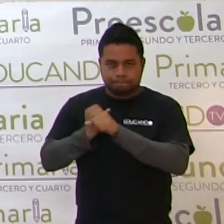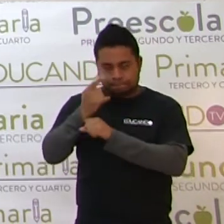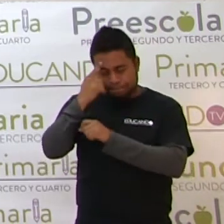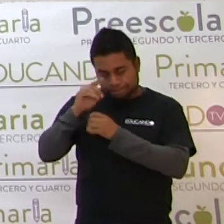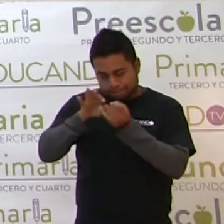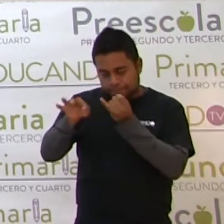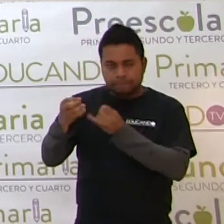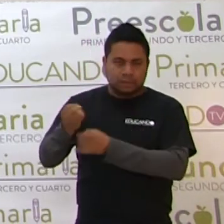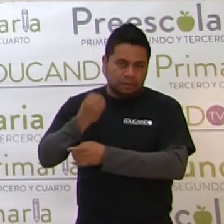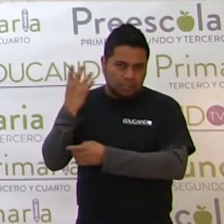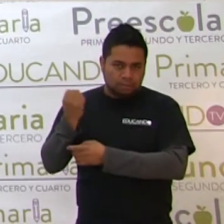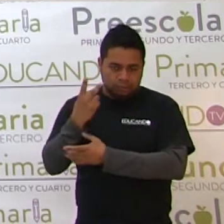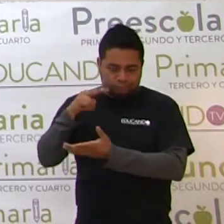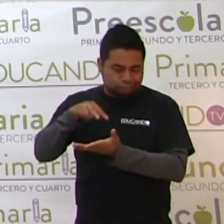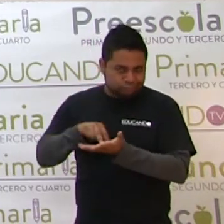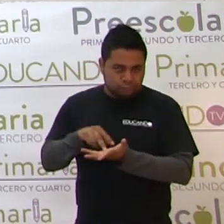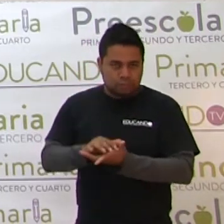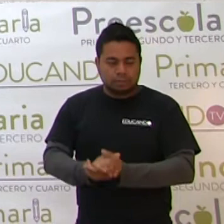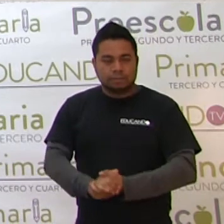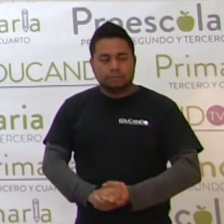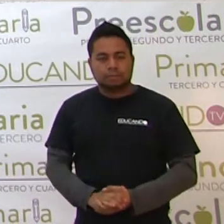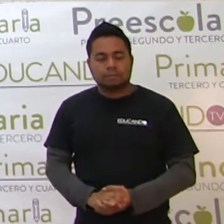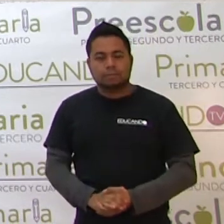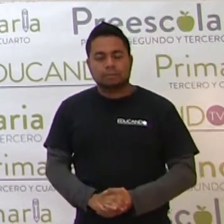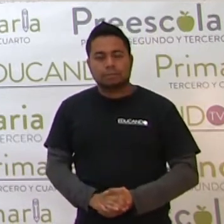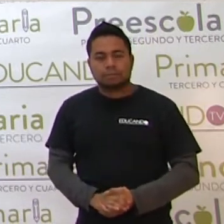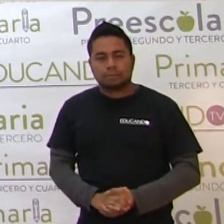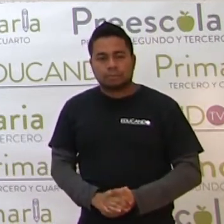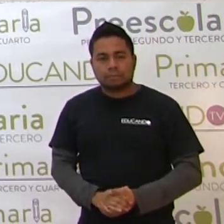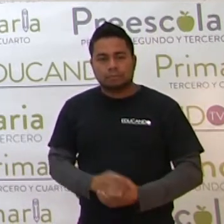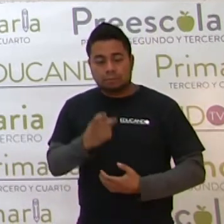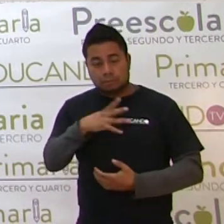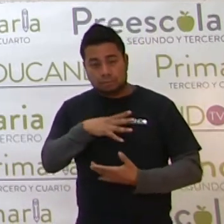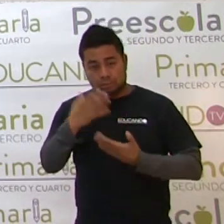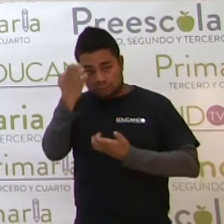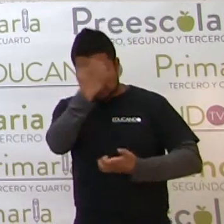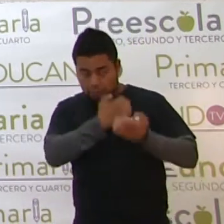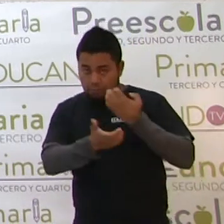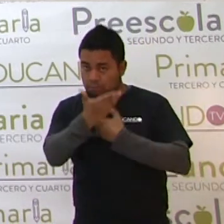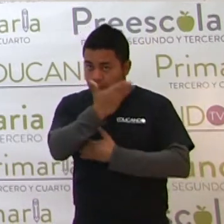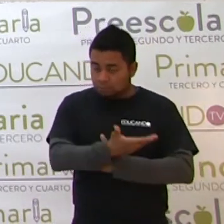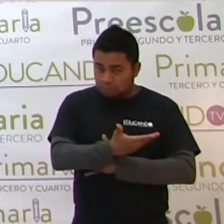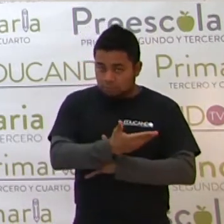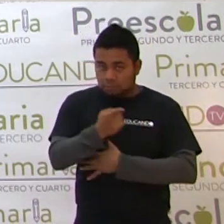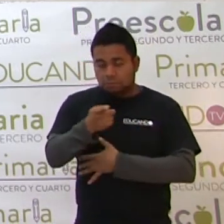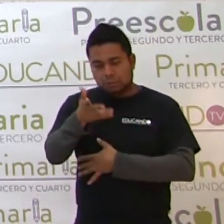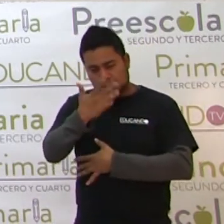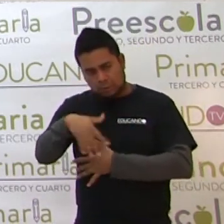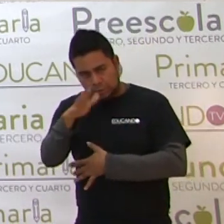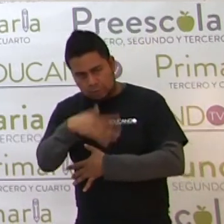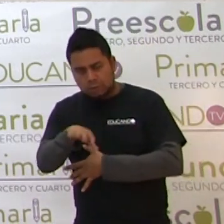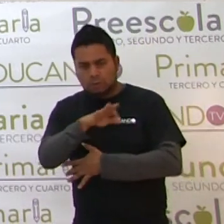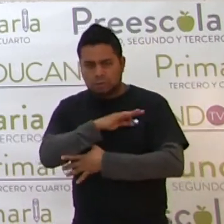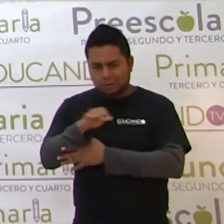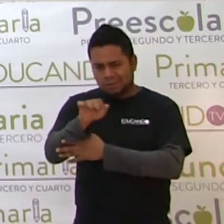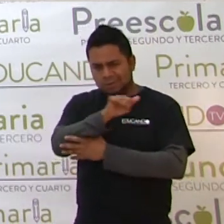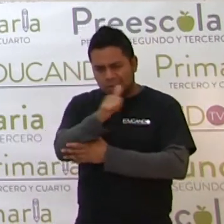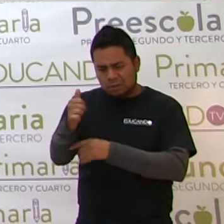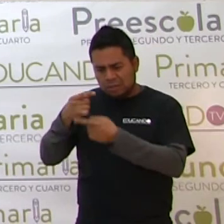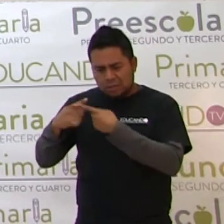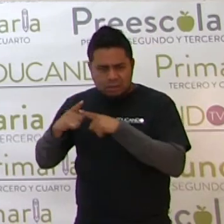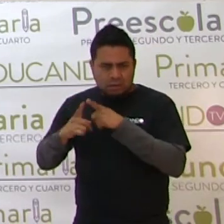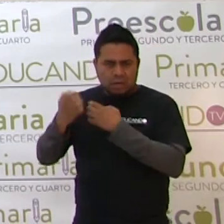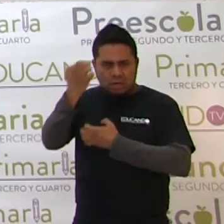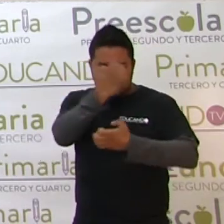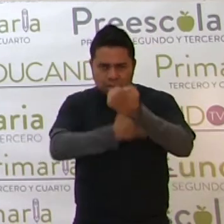la exposición. Bueno, es una rúbrica. No, ustedes pueden ir buscando otro tipo de rúbricas para